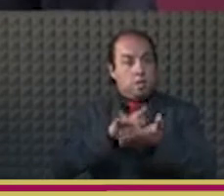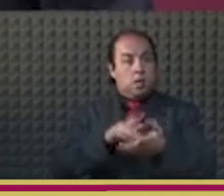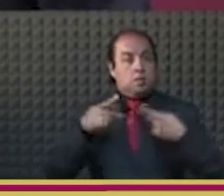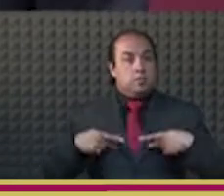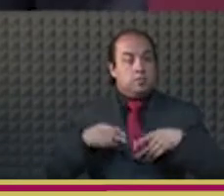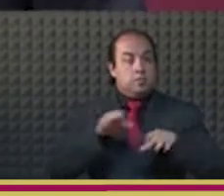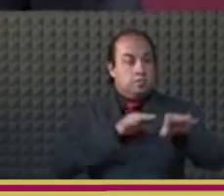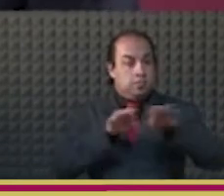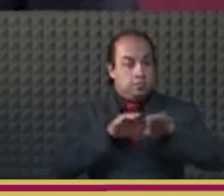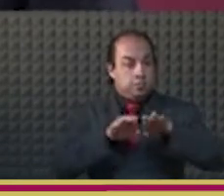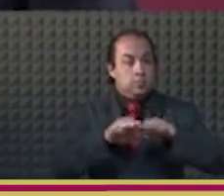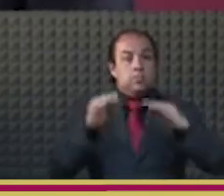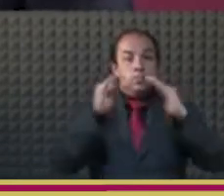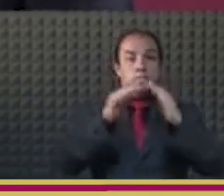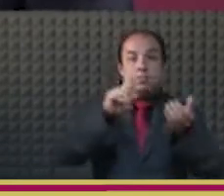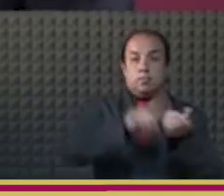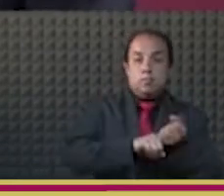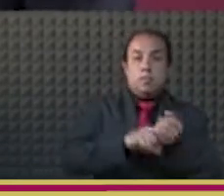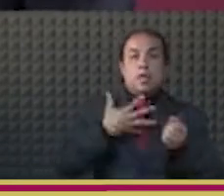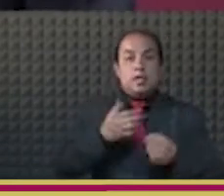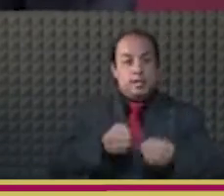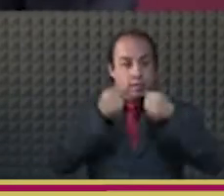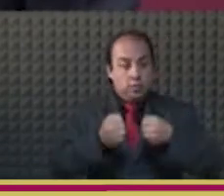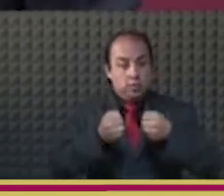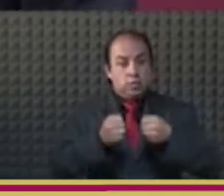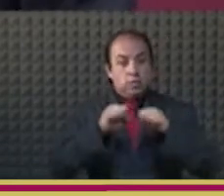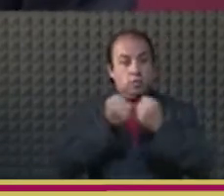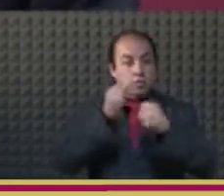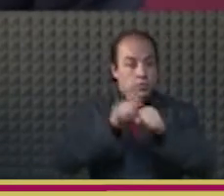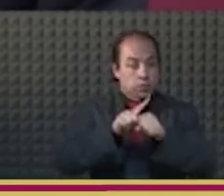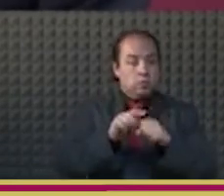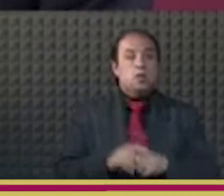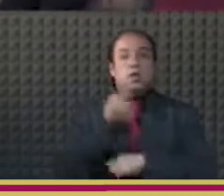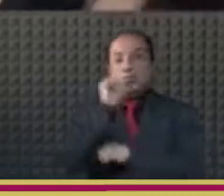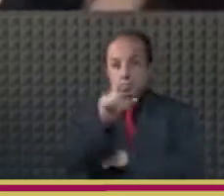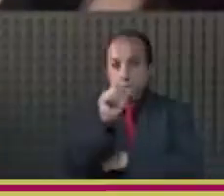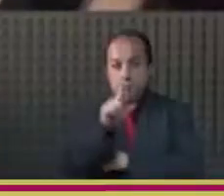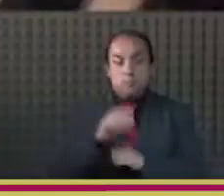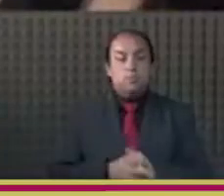personas trabajadoras del hogar para que tengan seguridad social. También